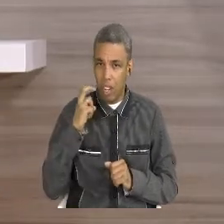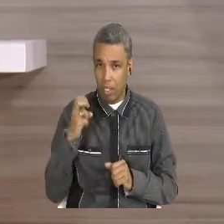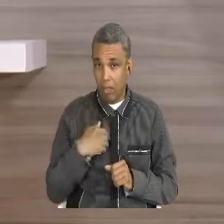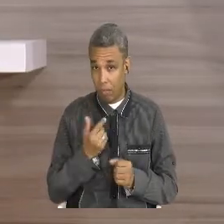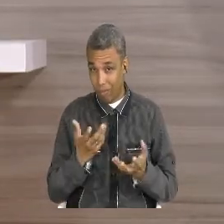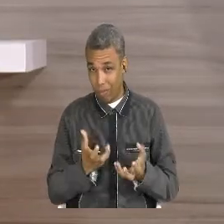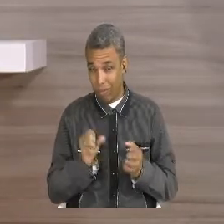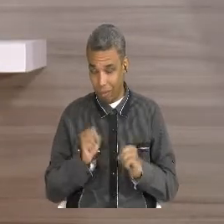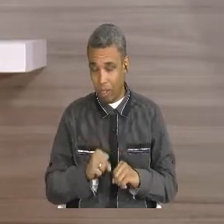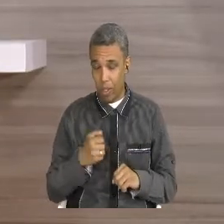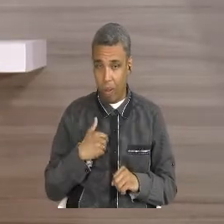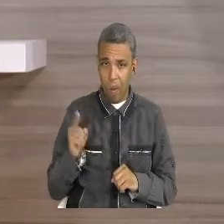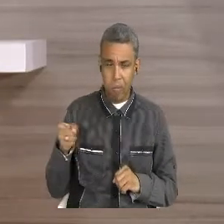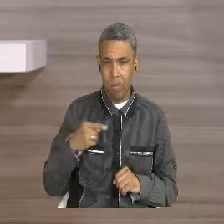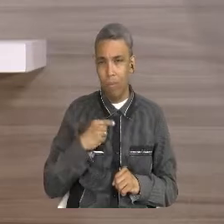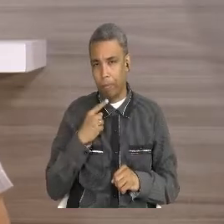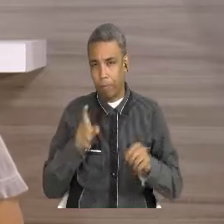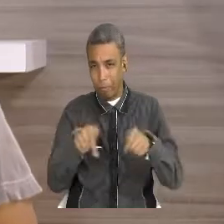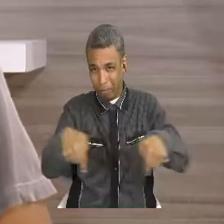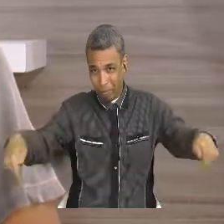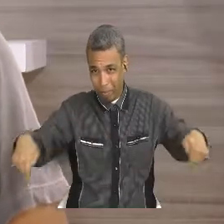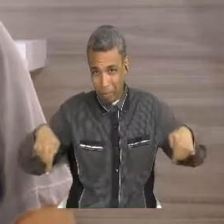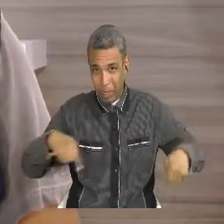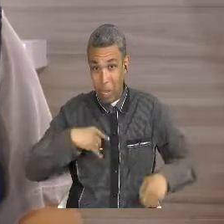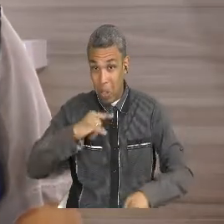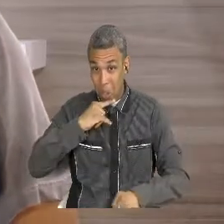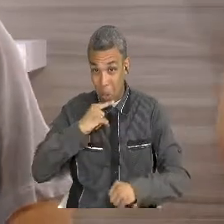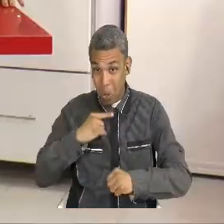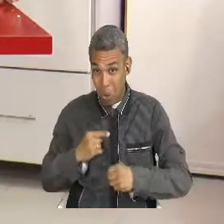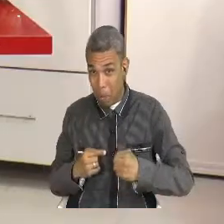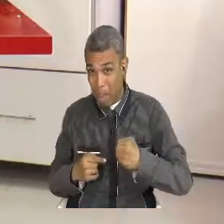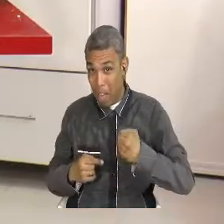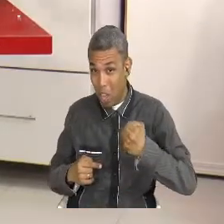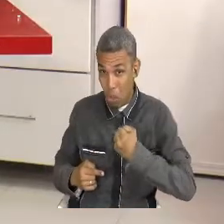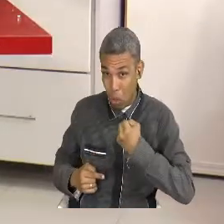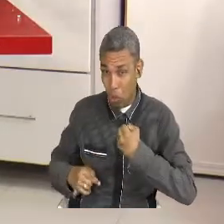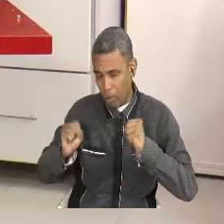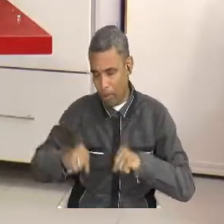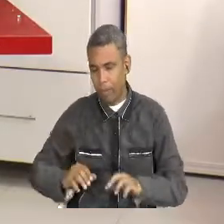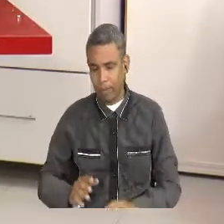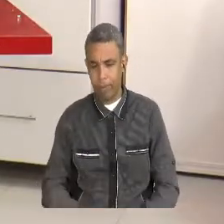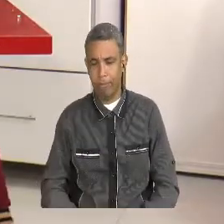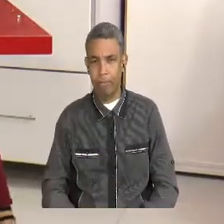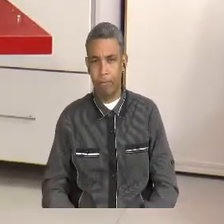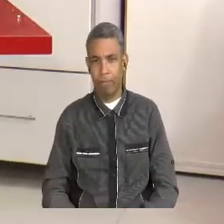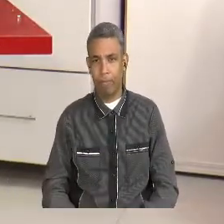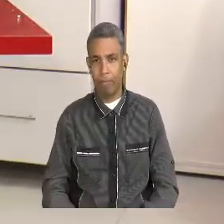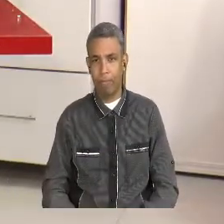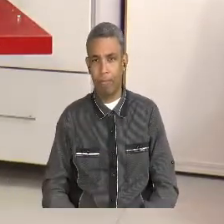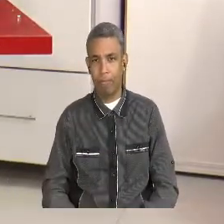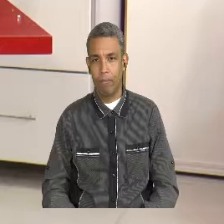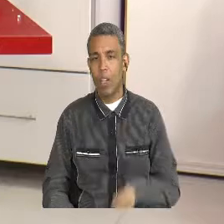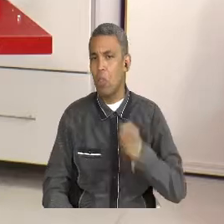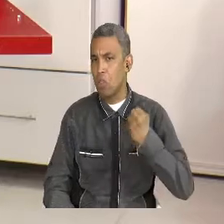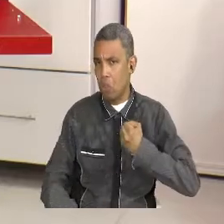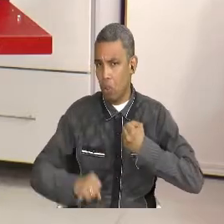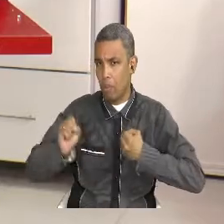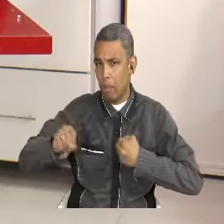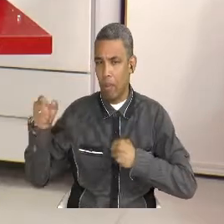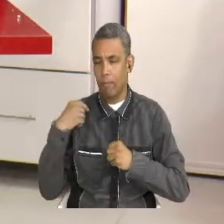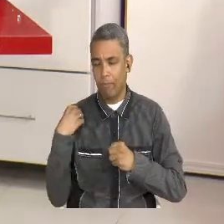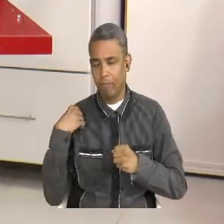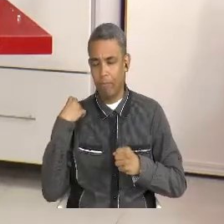para su hogar lo encuentran en la Plaza de Mercado de Torcoroma. Mejor dicho, una buena comida se prepara con productos de la Plaza de Mercado de Torcoroma. Y ahora